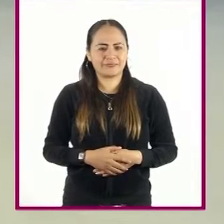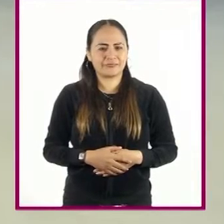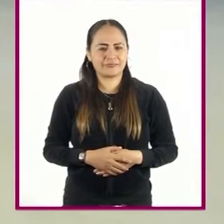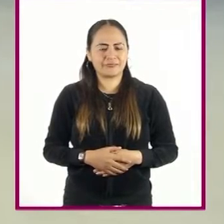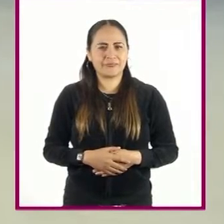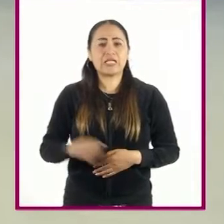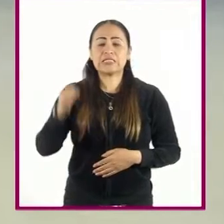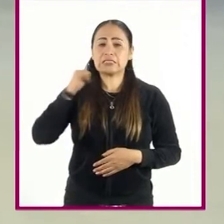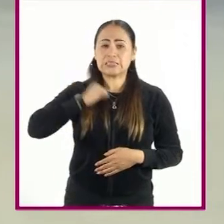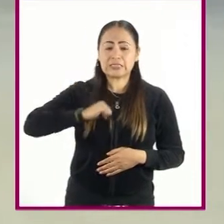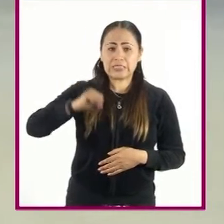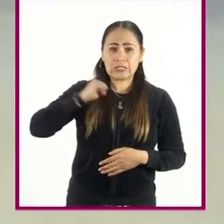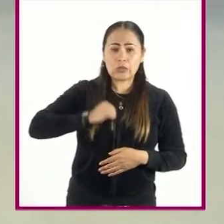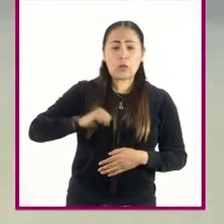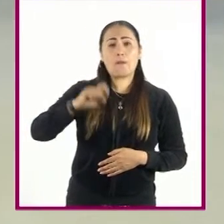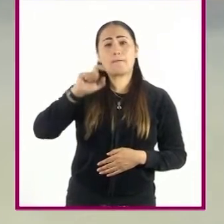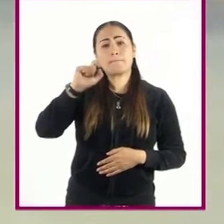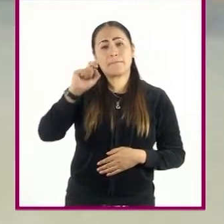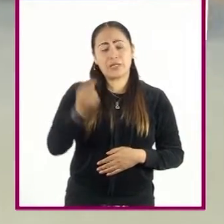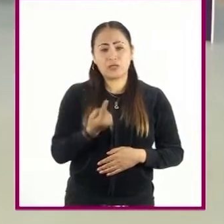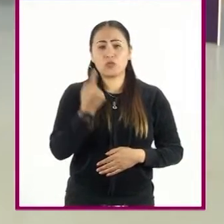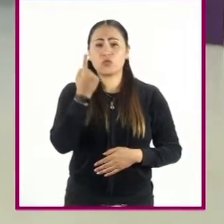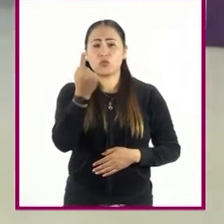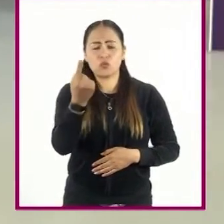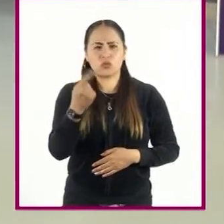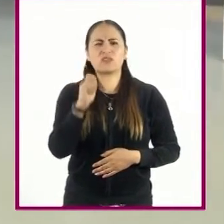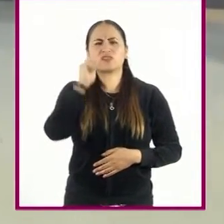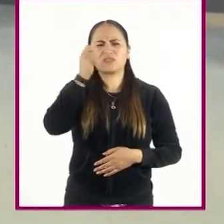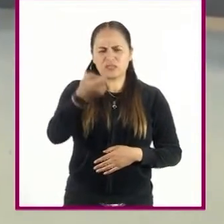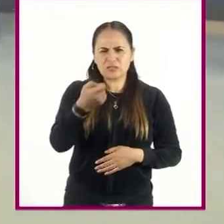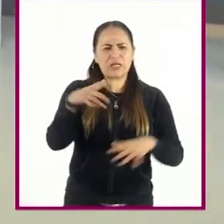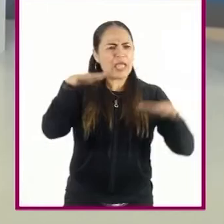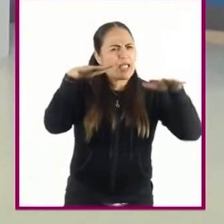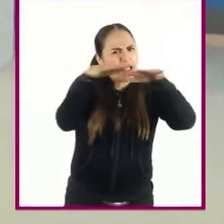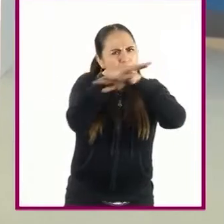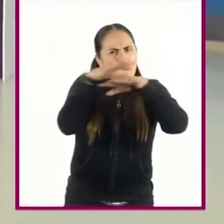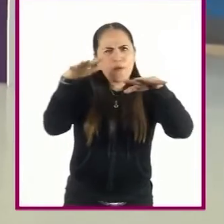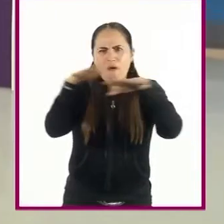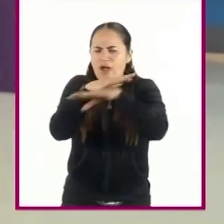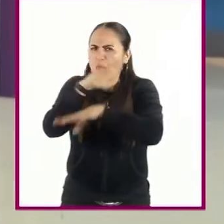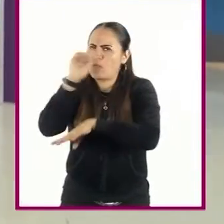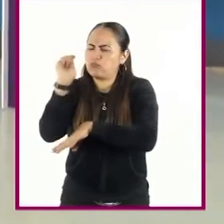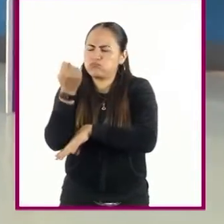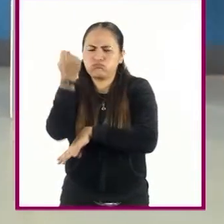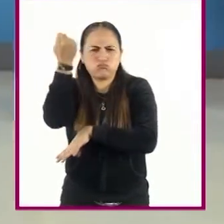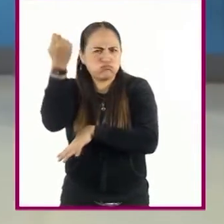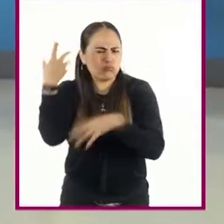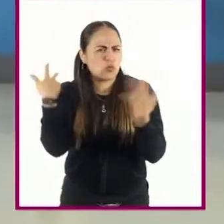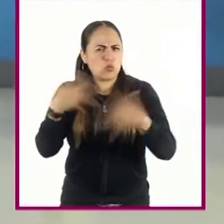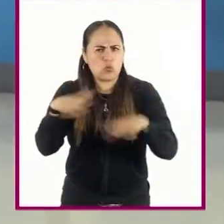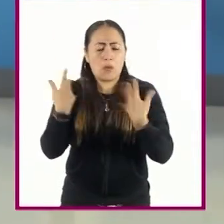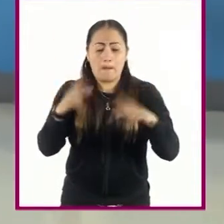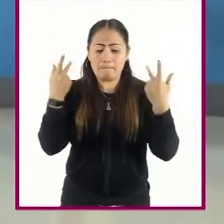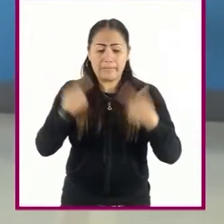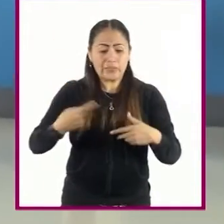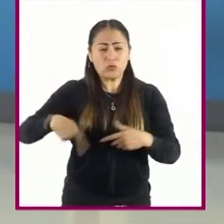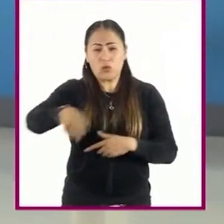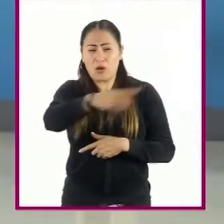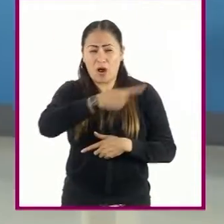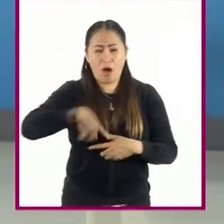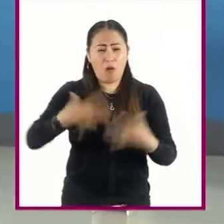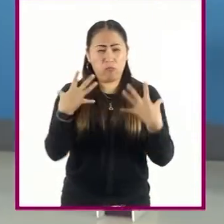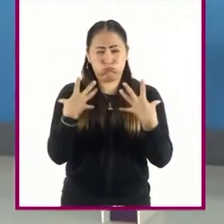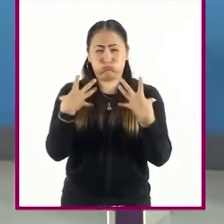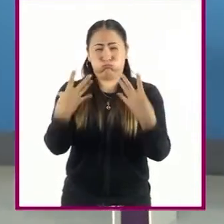El siglo XXI se caracteriza por inmensas transformaciones tecnológicas que han beneficiado a un gran número de personas,